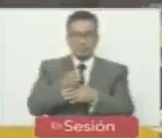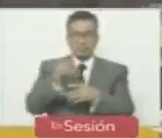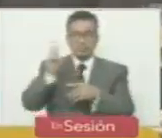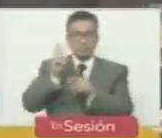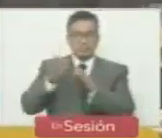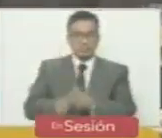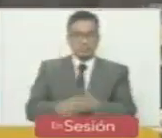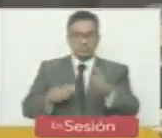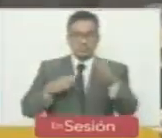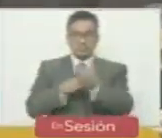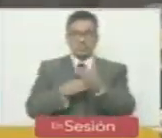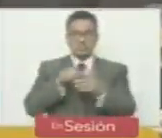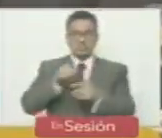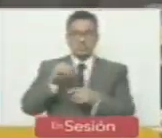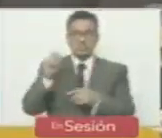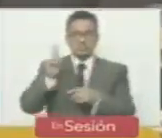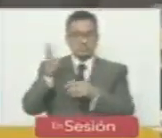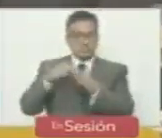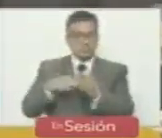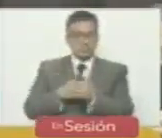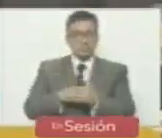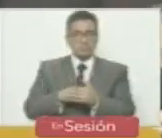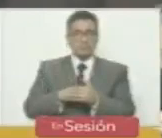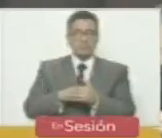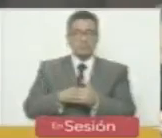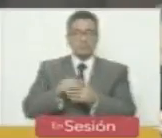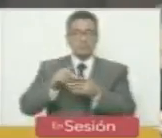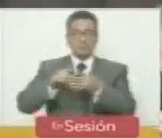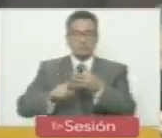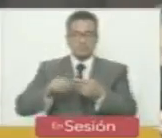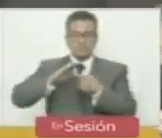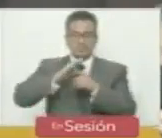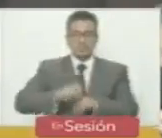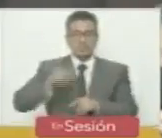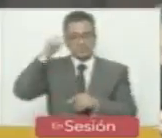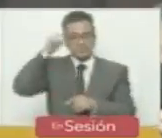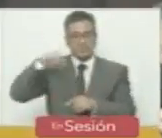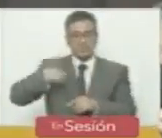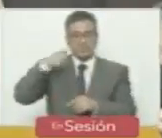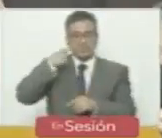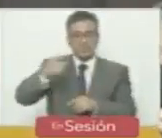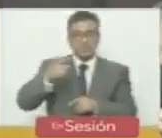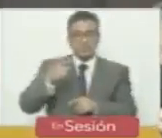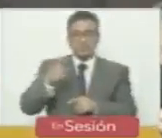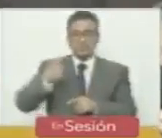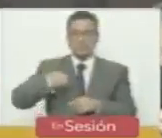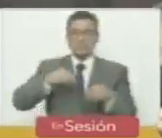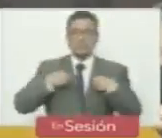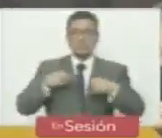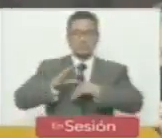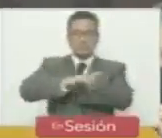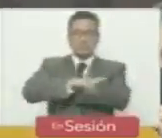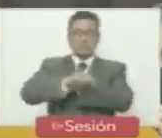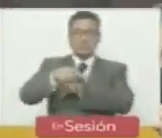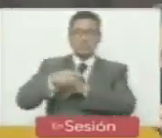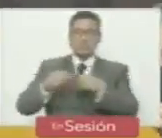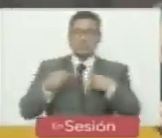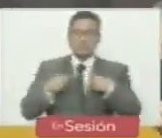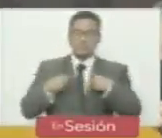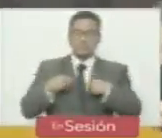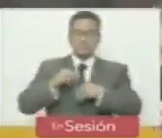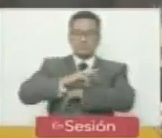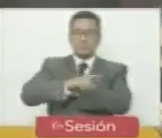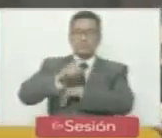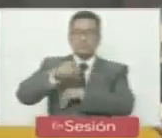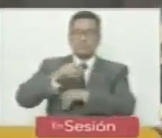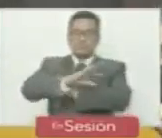Venezuela bloqueada, que es una Venezuela con unas medidas coercitivas que ahorita veíamos cómo nos viven robando, cómo nos viven